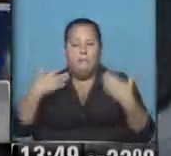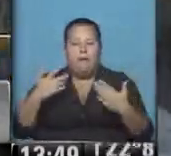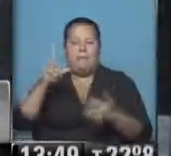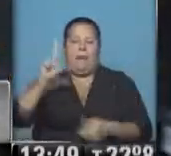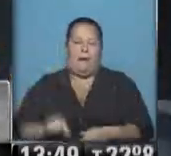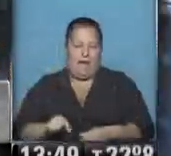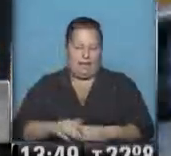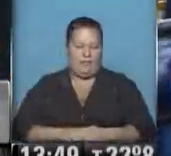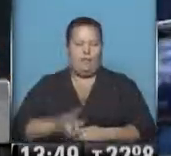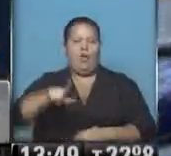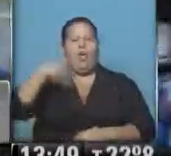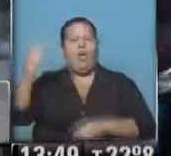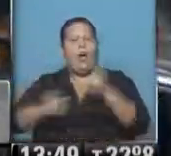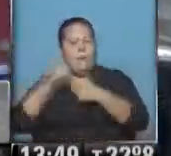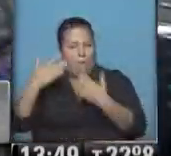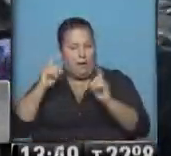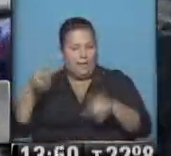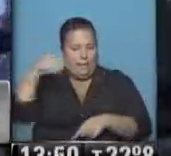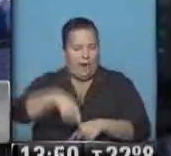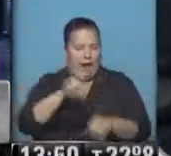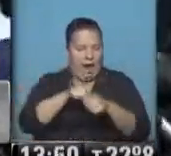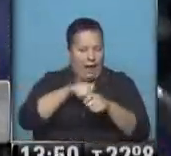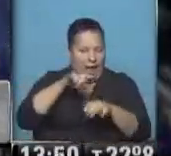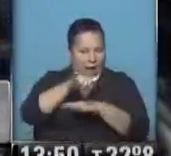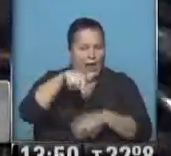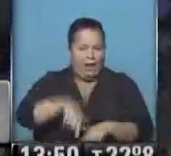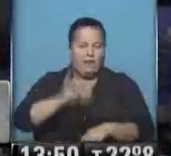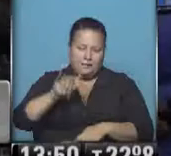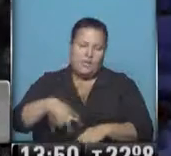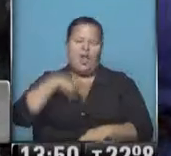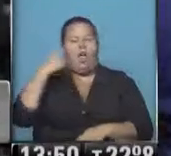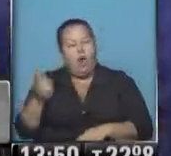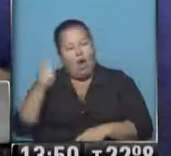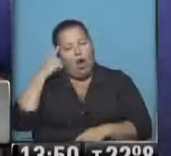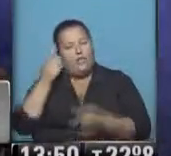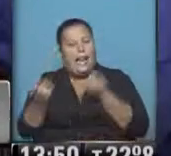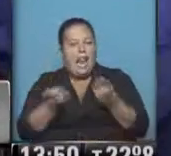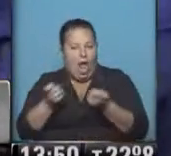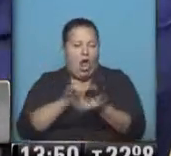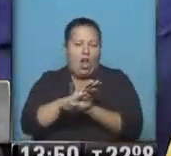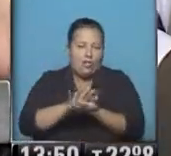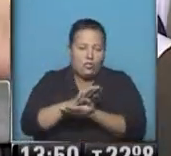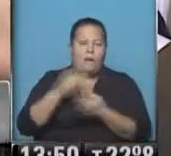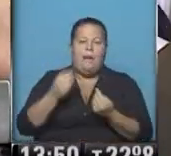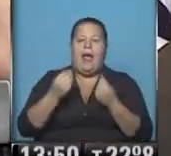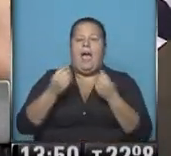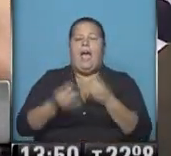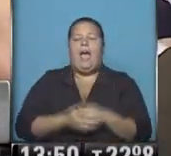barato. ¿Otras empresas van a poder venir también a reparar sus aviones acá? Sí, es otra de las unidades de negocio que estamos desarrollando, la